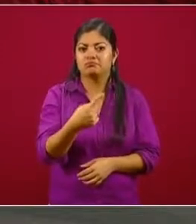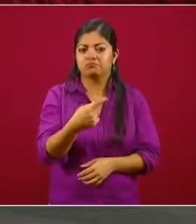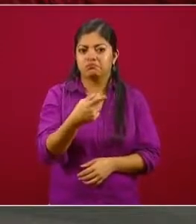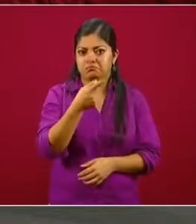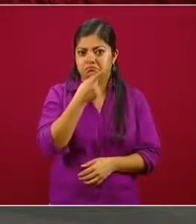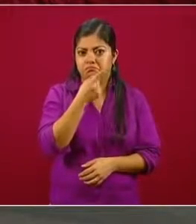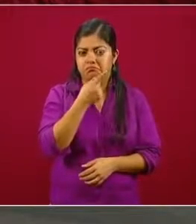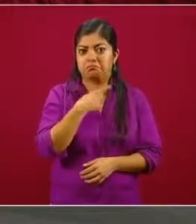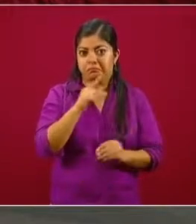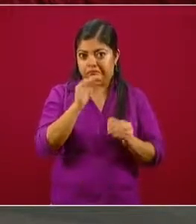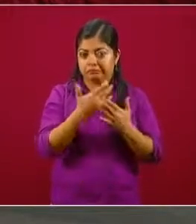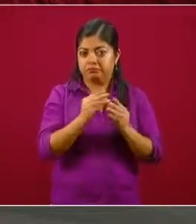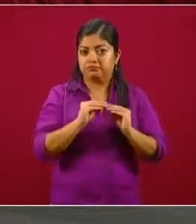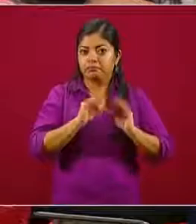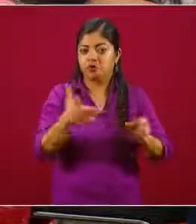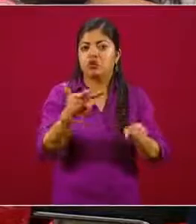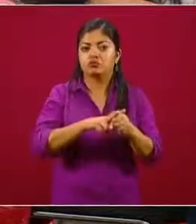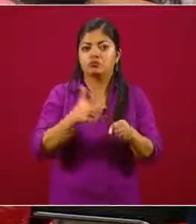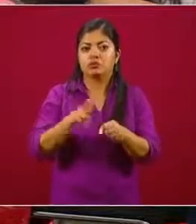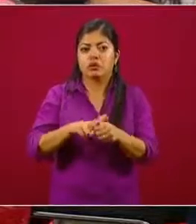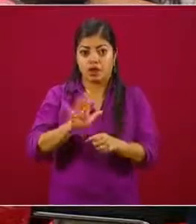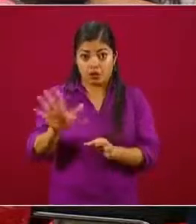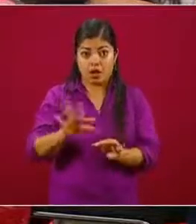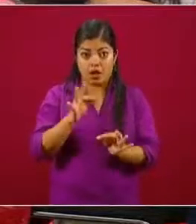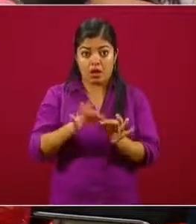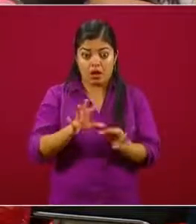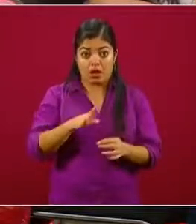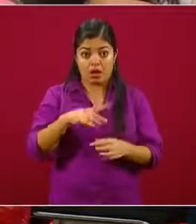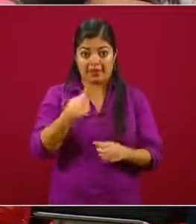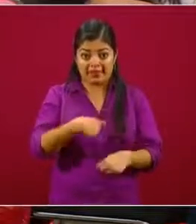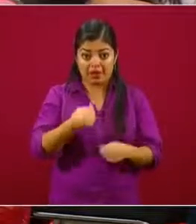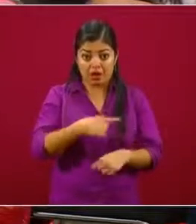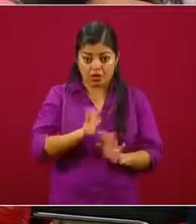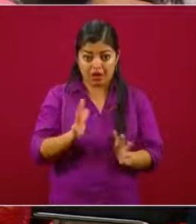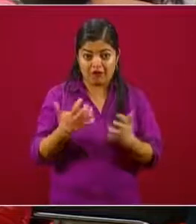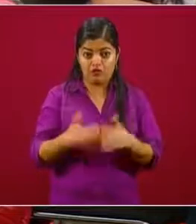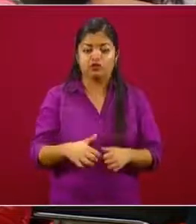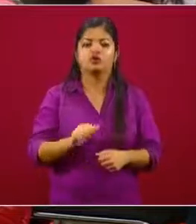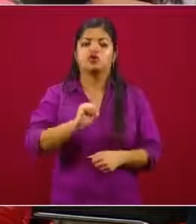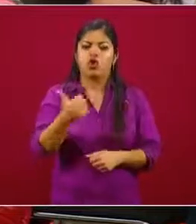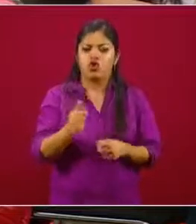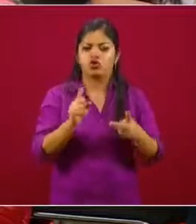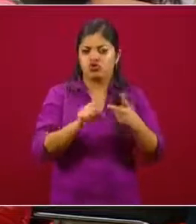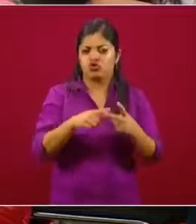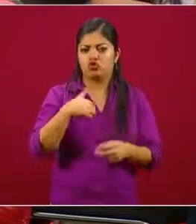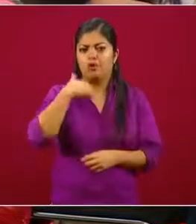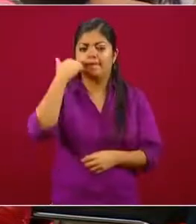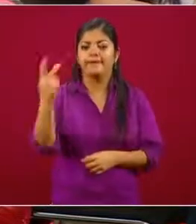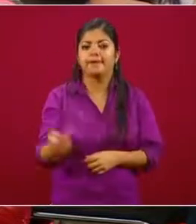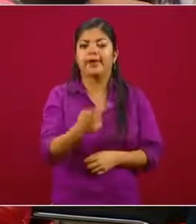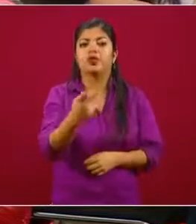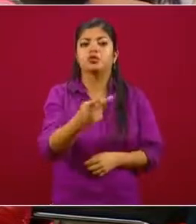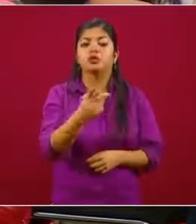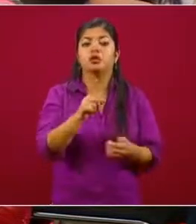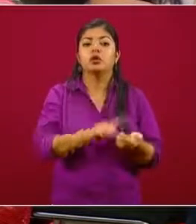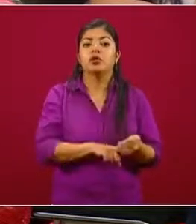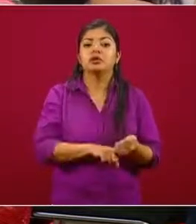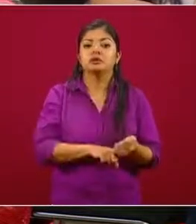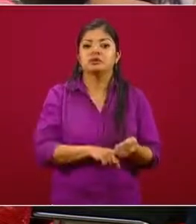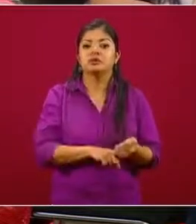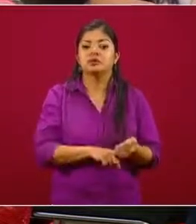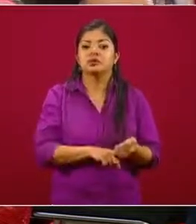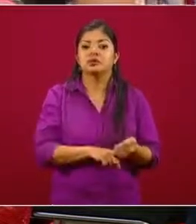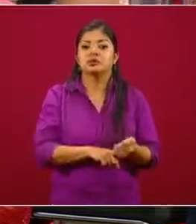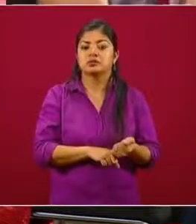si ya estaban en operación estos ventiladores. Lo otro que le quiero preguntar es,